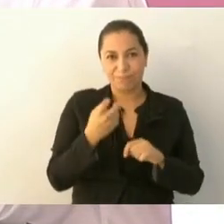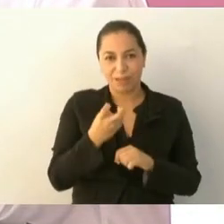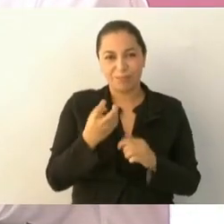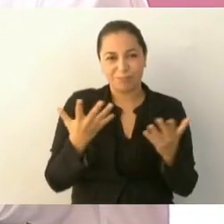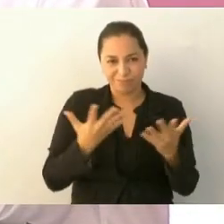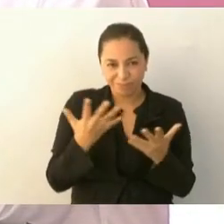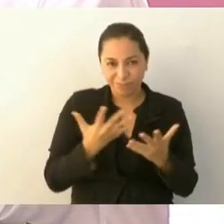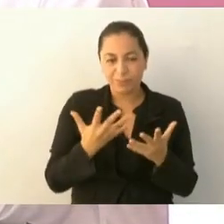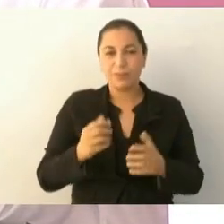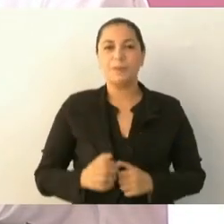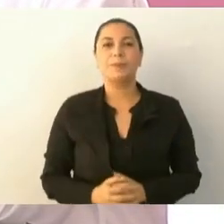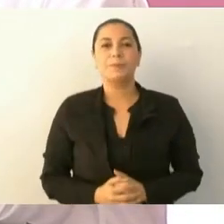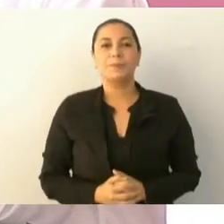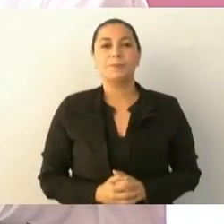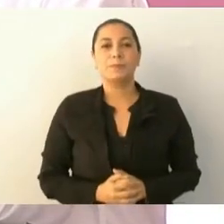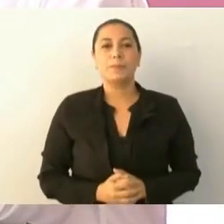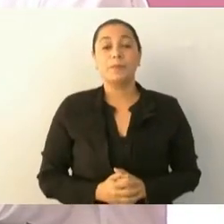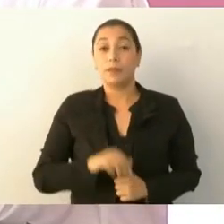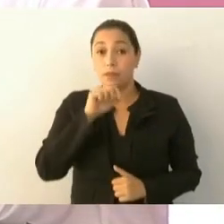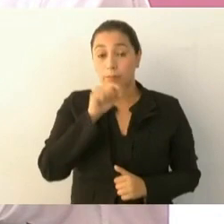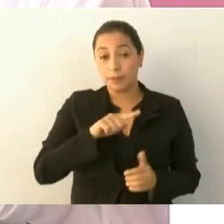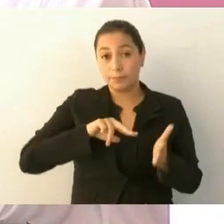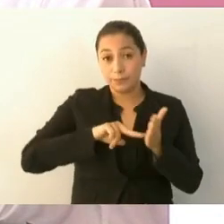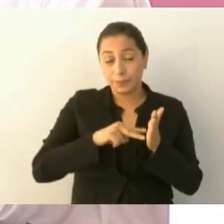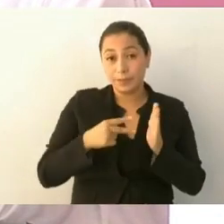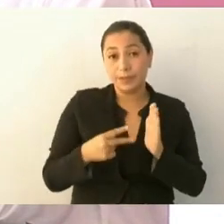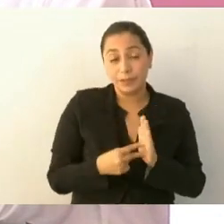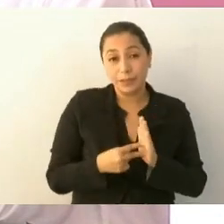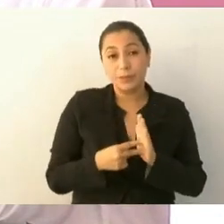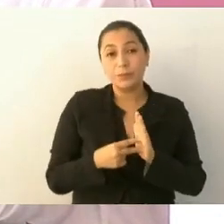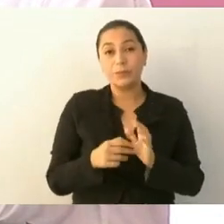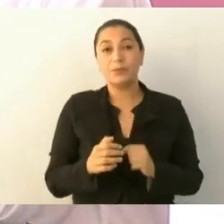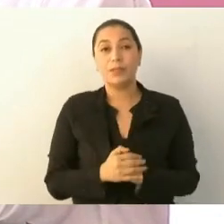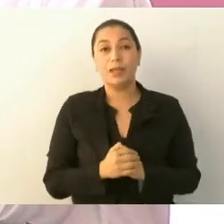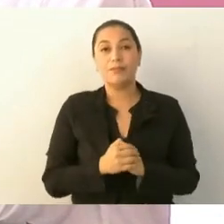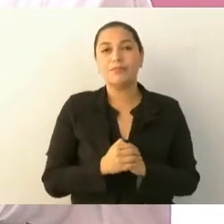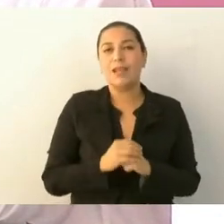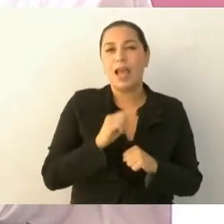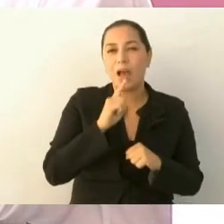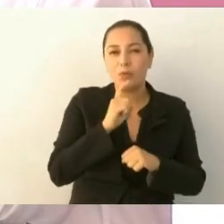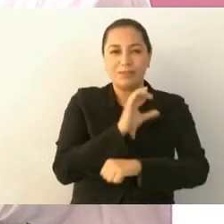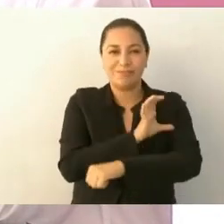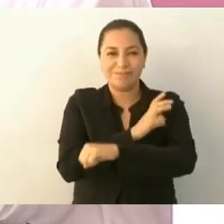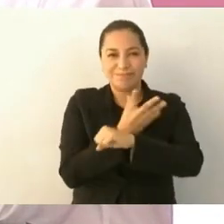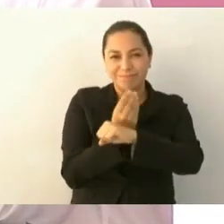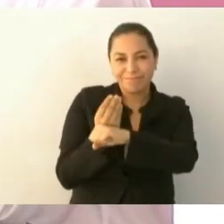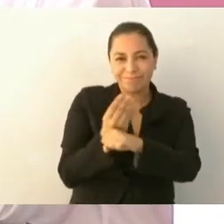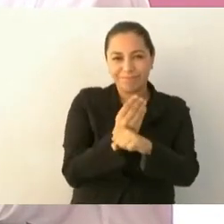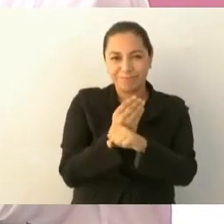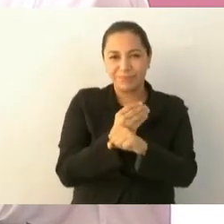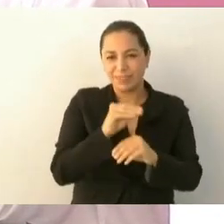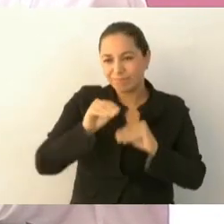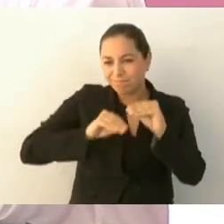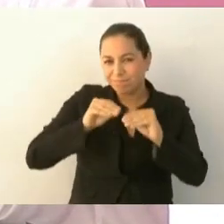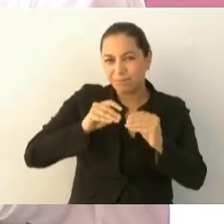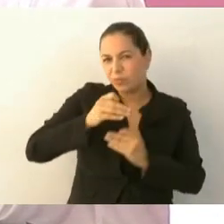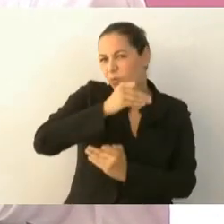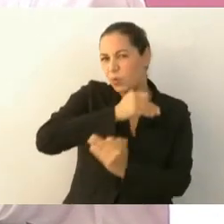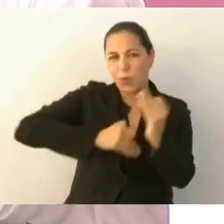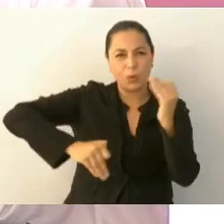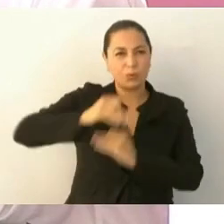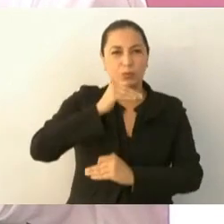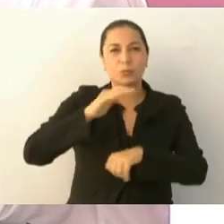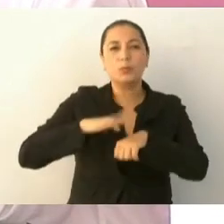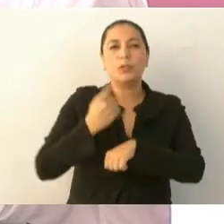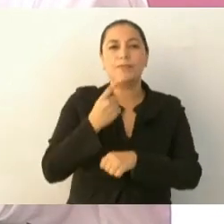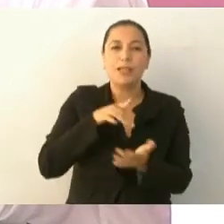a los ingenieros de hidráulica, a todos por su